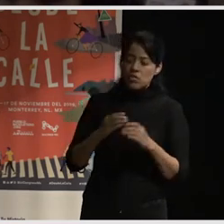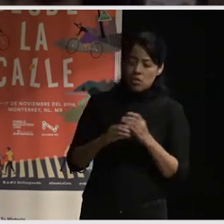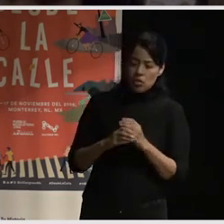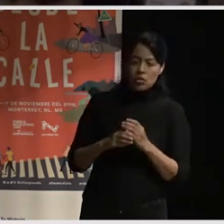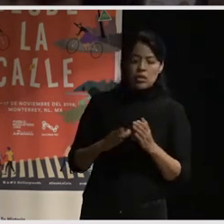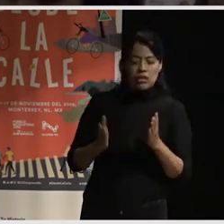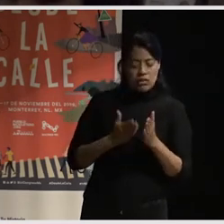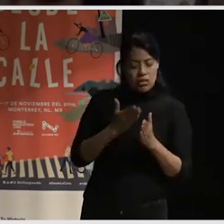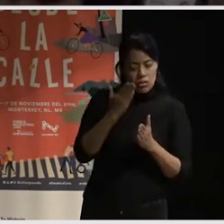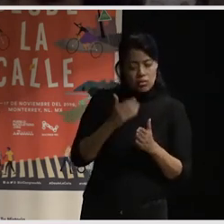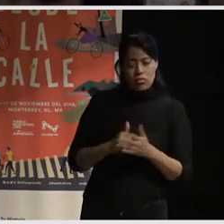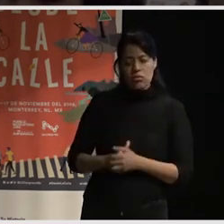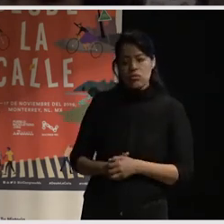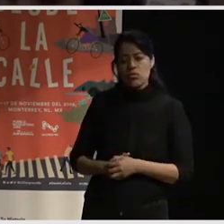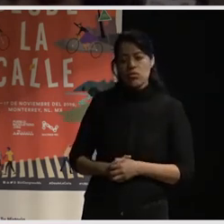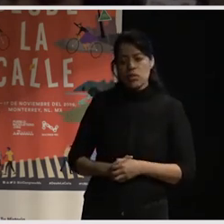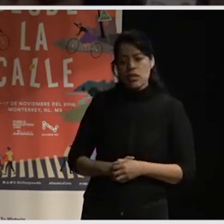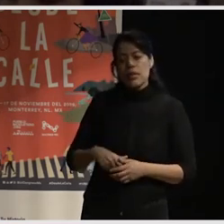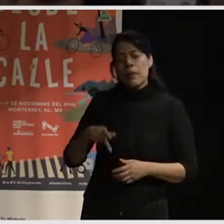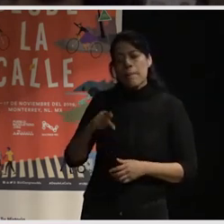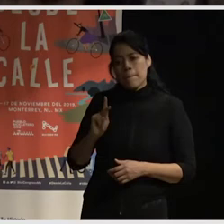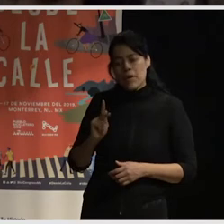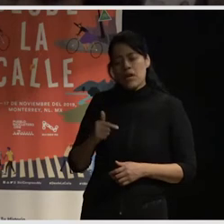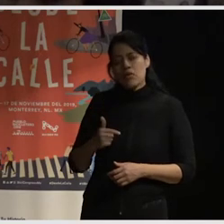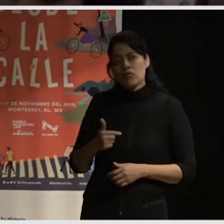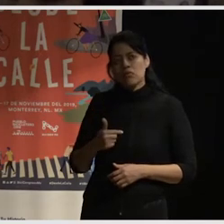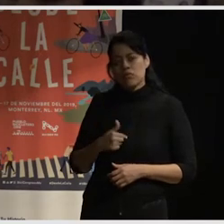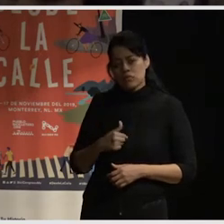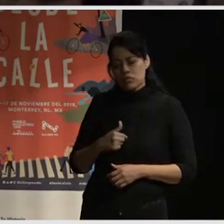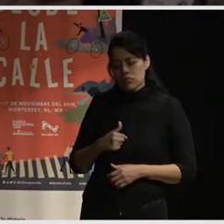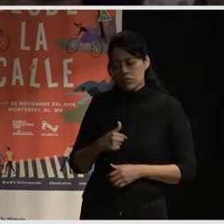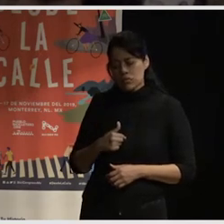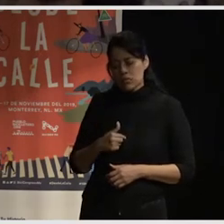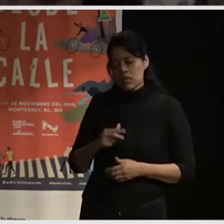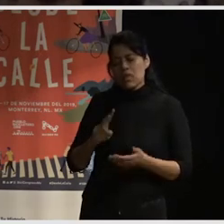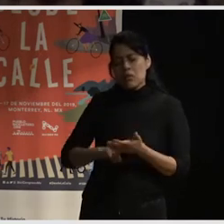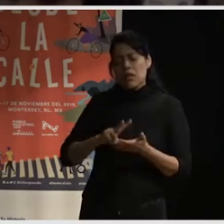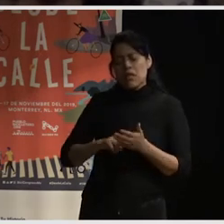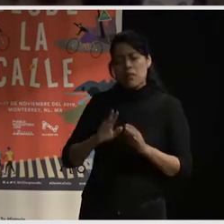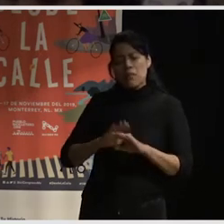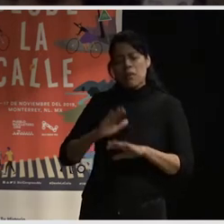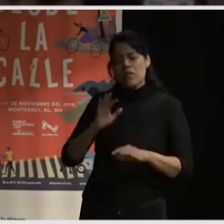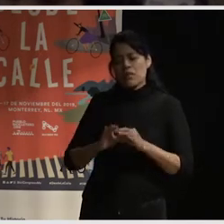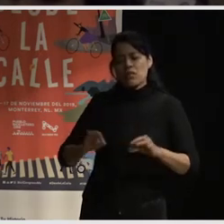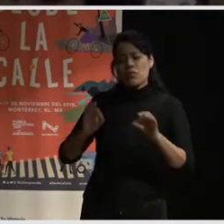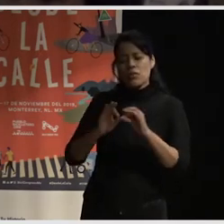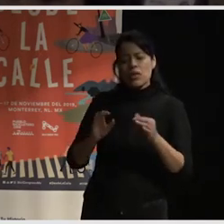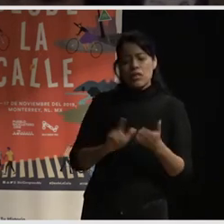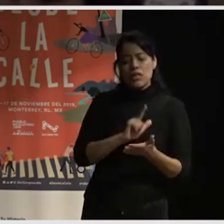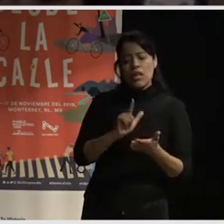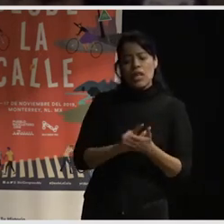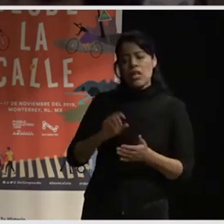que construir pero en ese estoy como que vale más la la ley o el oxígeno